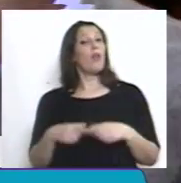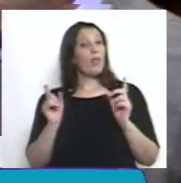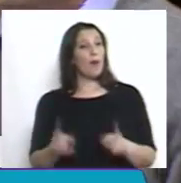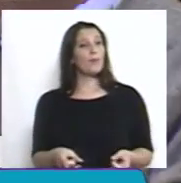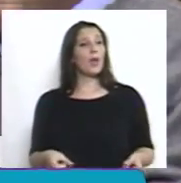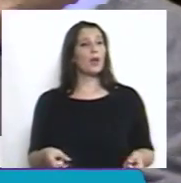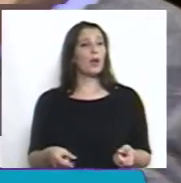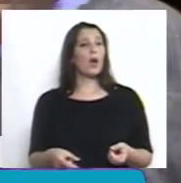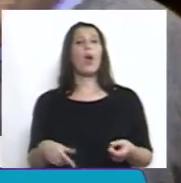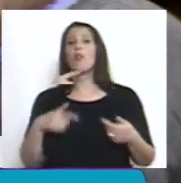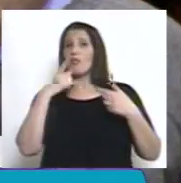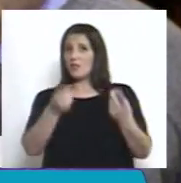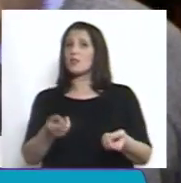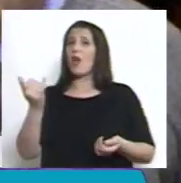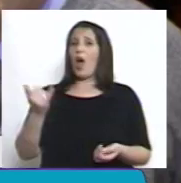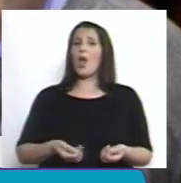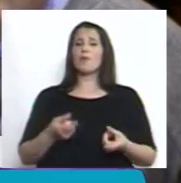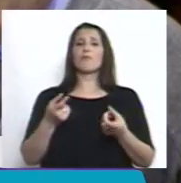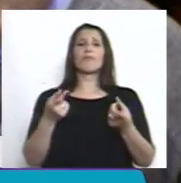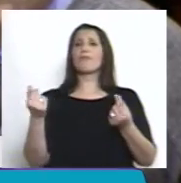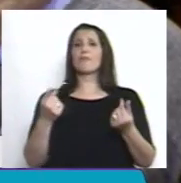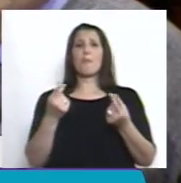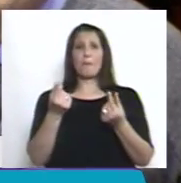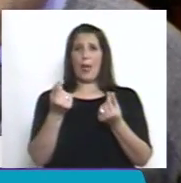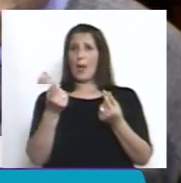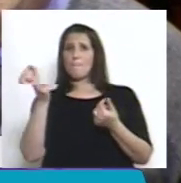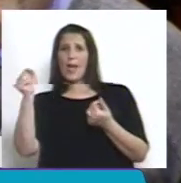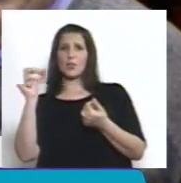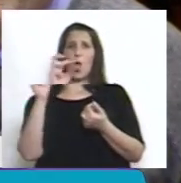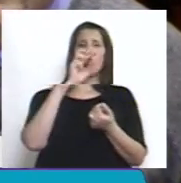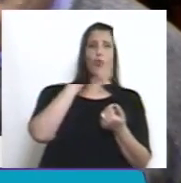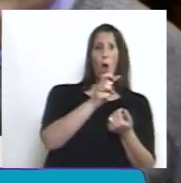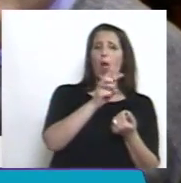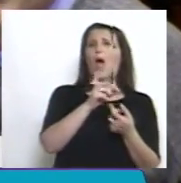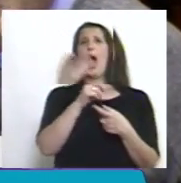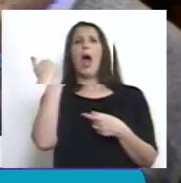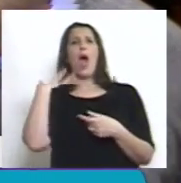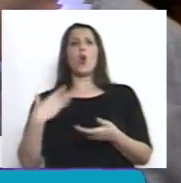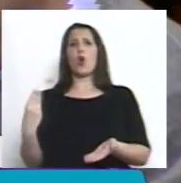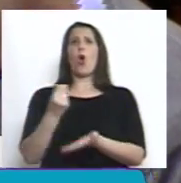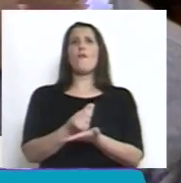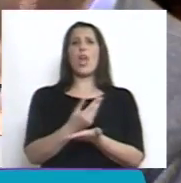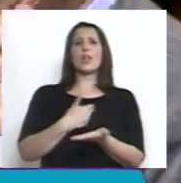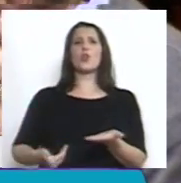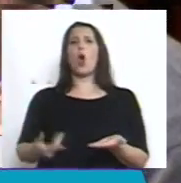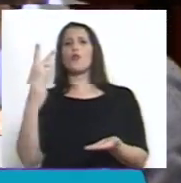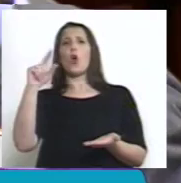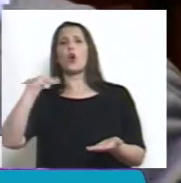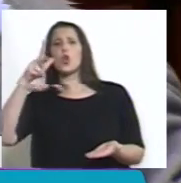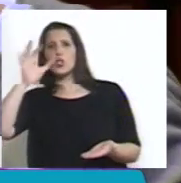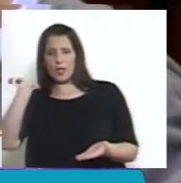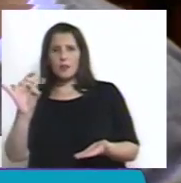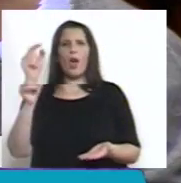generado la devaluación. Cuando asumieron el gobierno el tipo de cambio valía 2,80, hoy vale